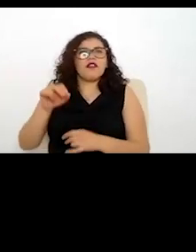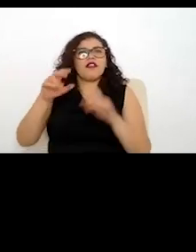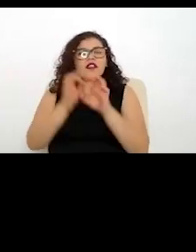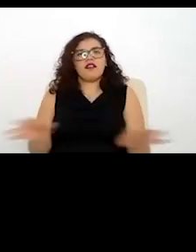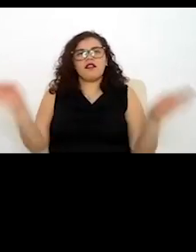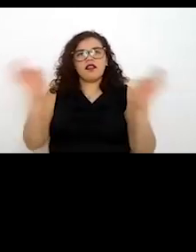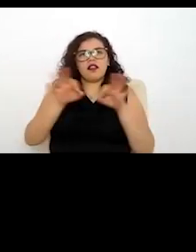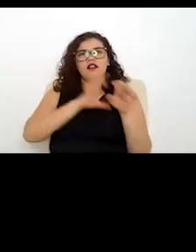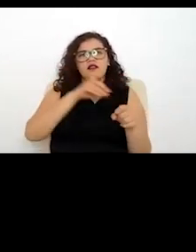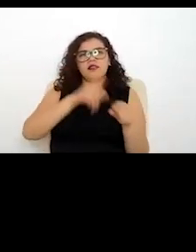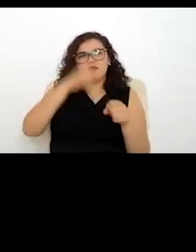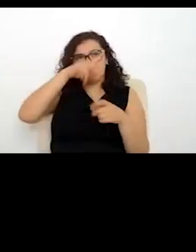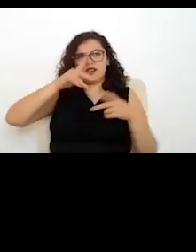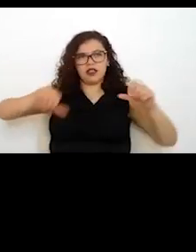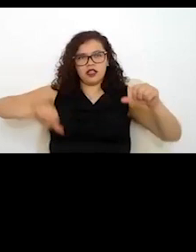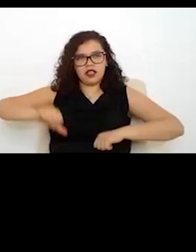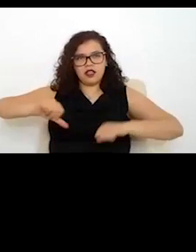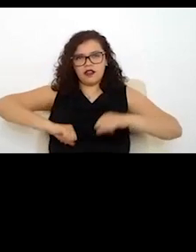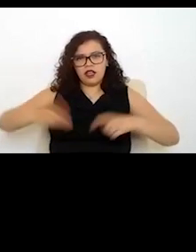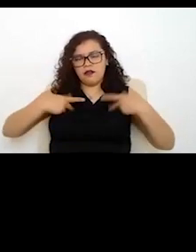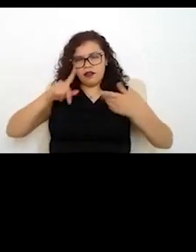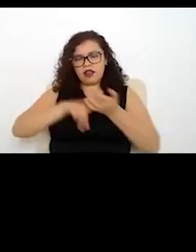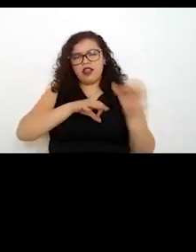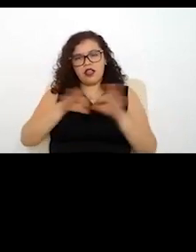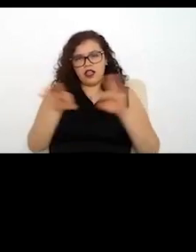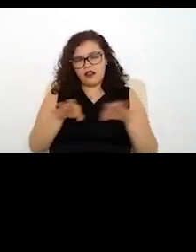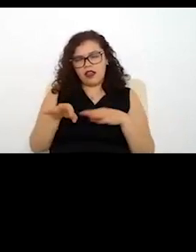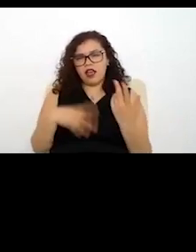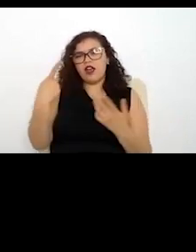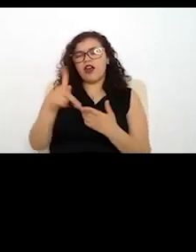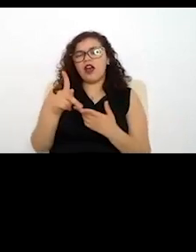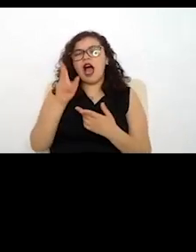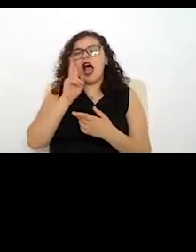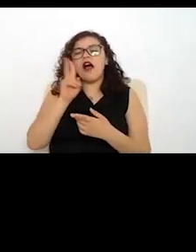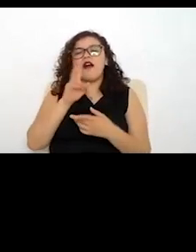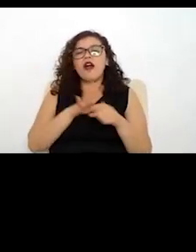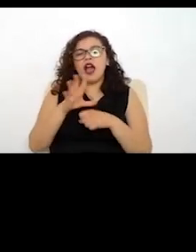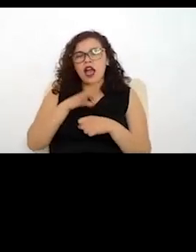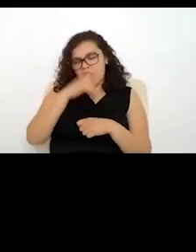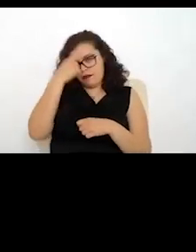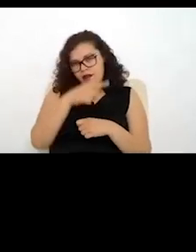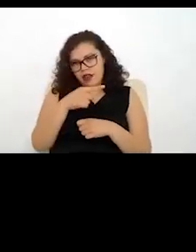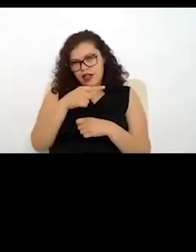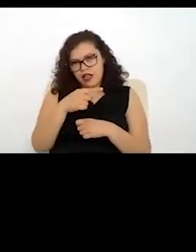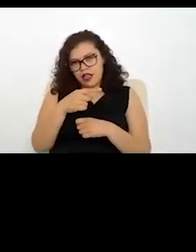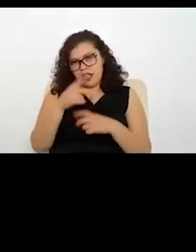especial, es decir, que las actividades que está llevando a cabo el trabajador sean o puedan ser susceptibles de realizarse a través de medios tecnológicos y sin la